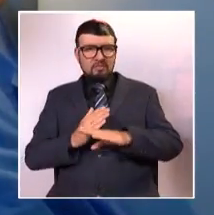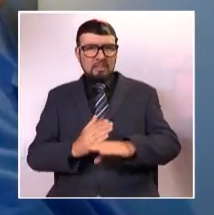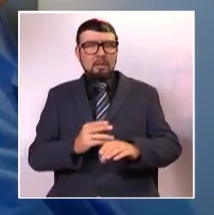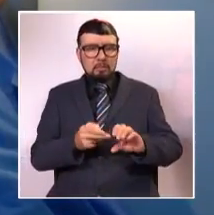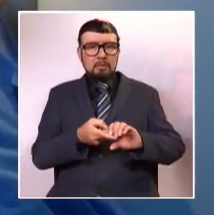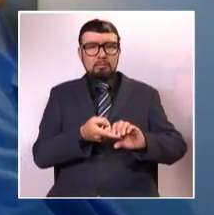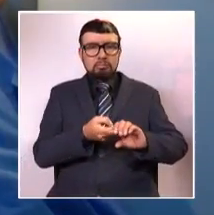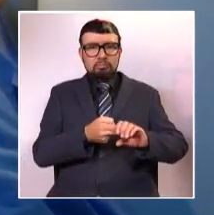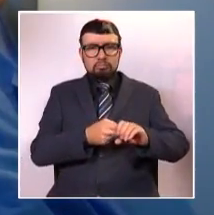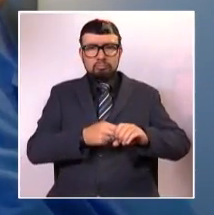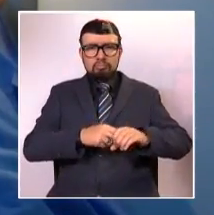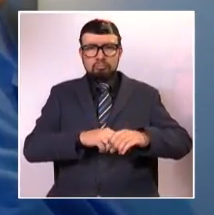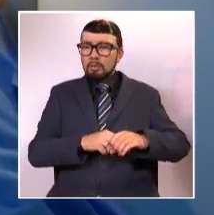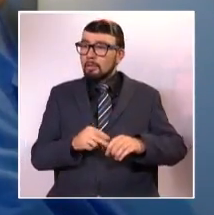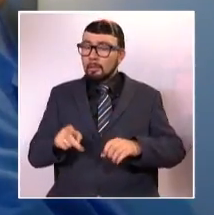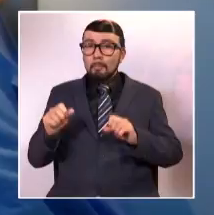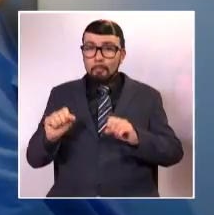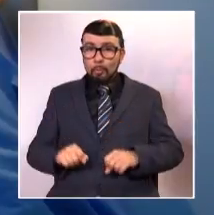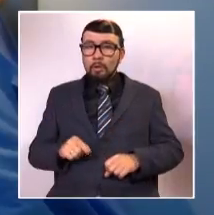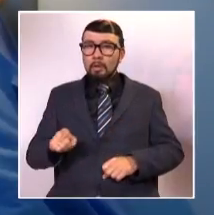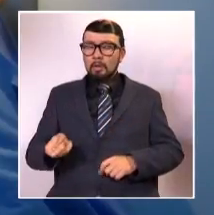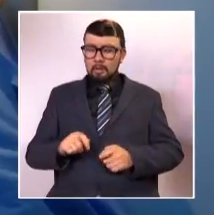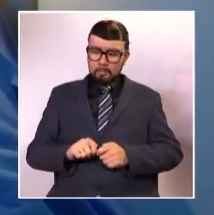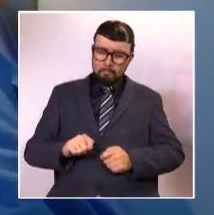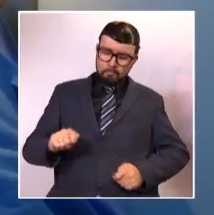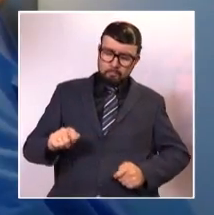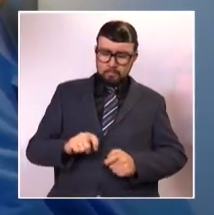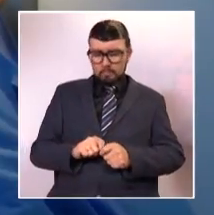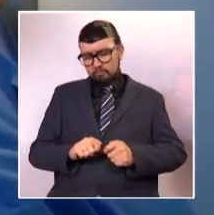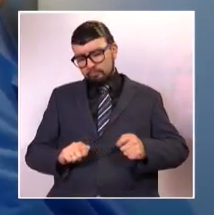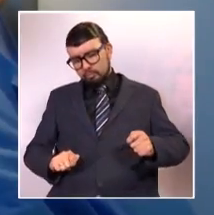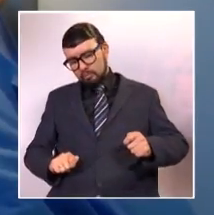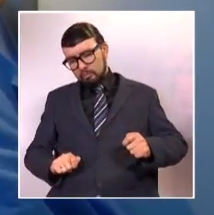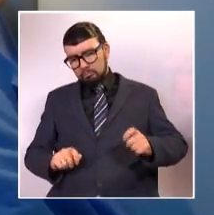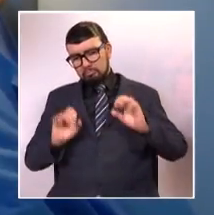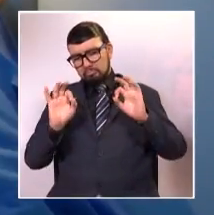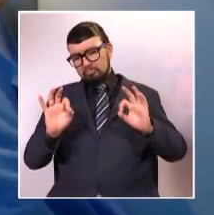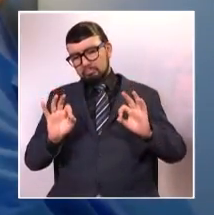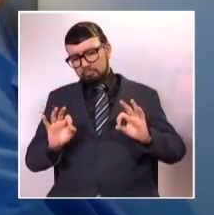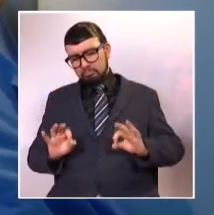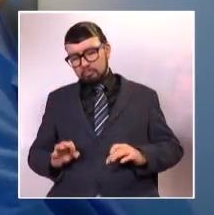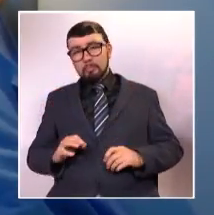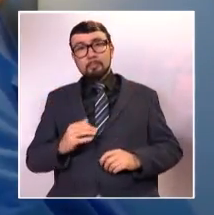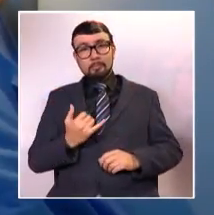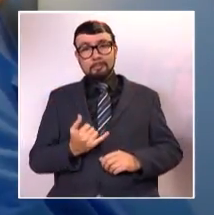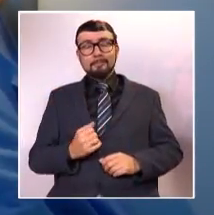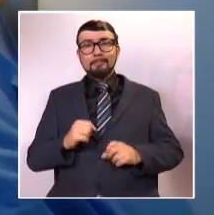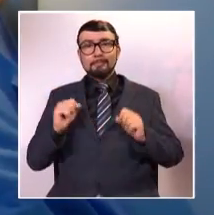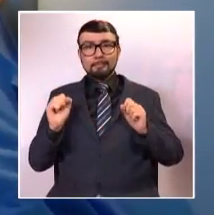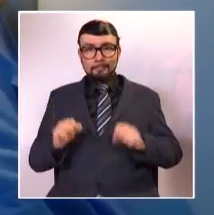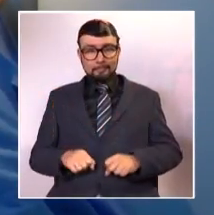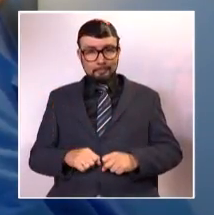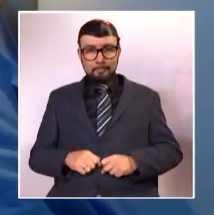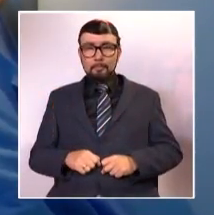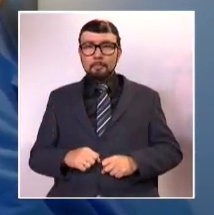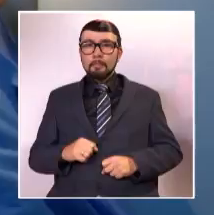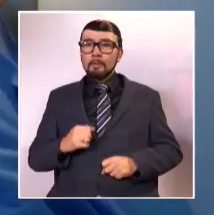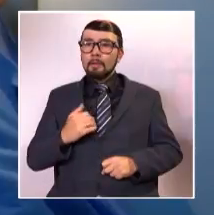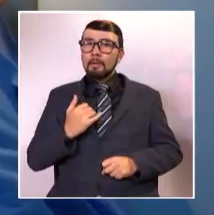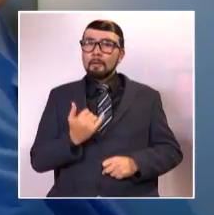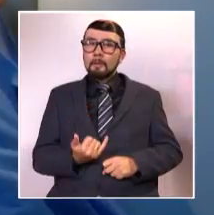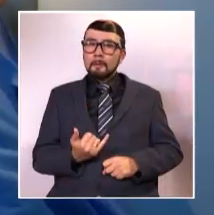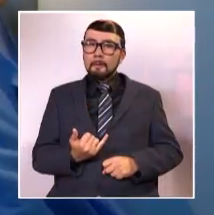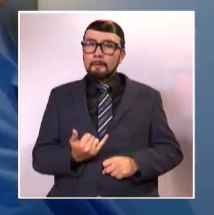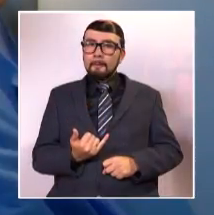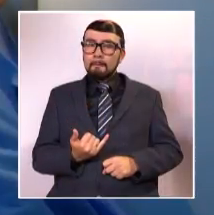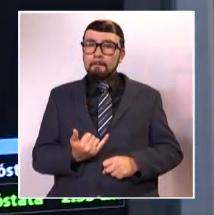directamente hacer una medición tomando todos los ejes de la próstata, tanto el transversal,